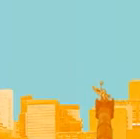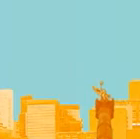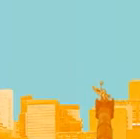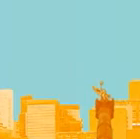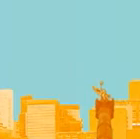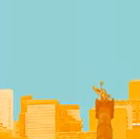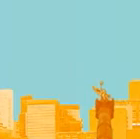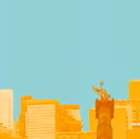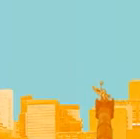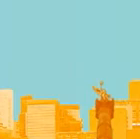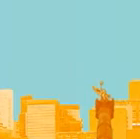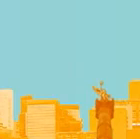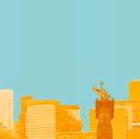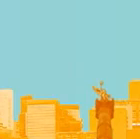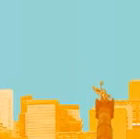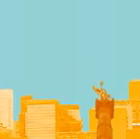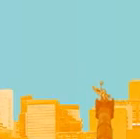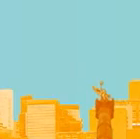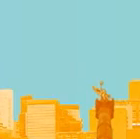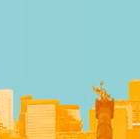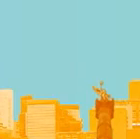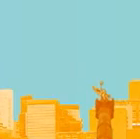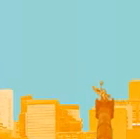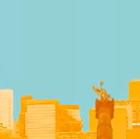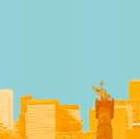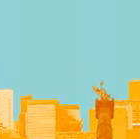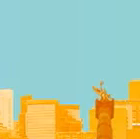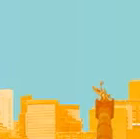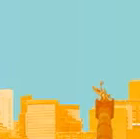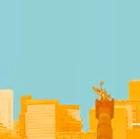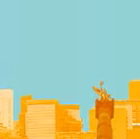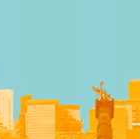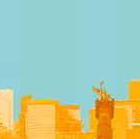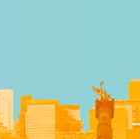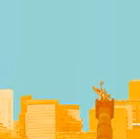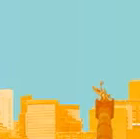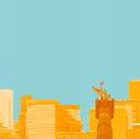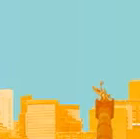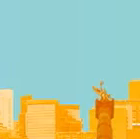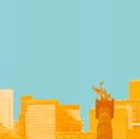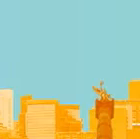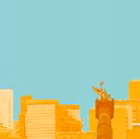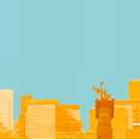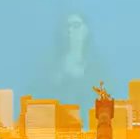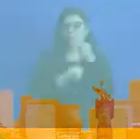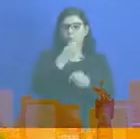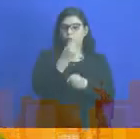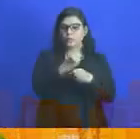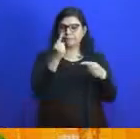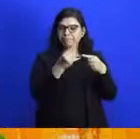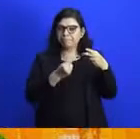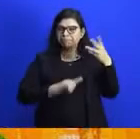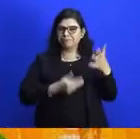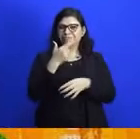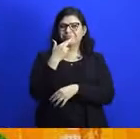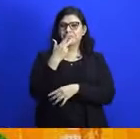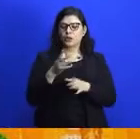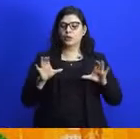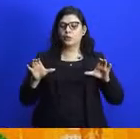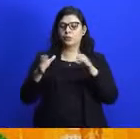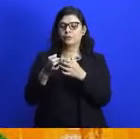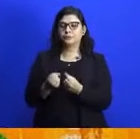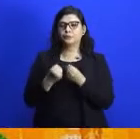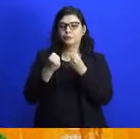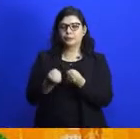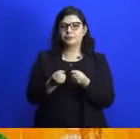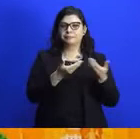Bienvenidos y bienvenidas a nuestro Summit hacia una empresa regenerativa. Mejores oportunidades, comunidades más fuertes. Queda con